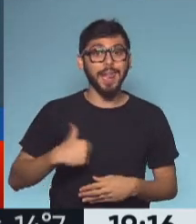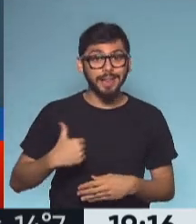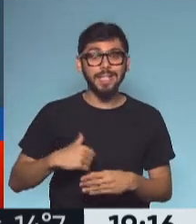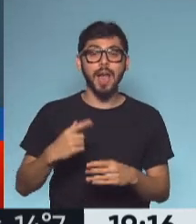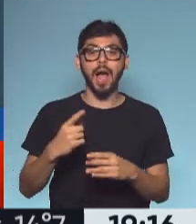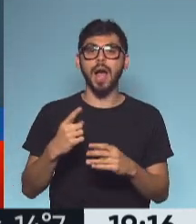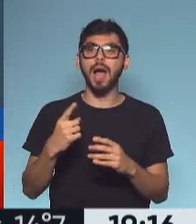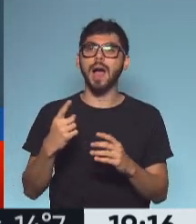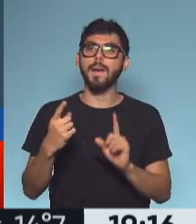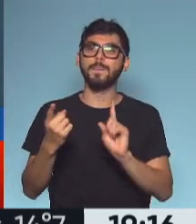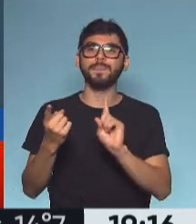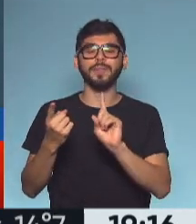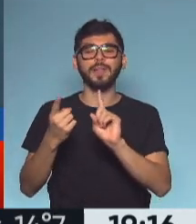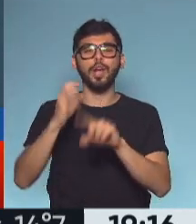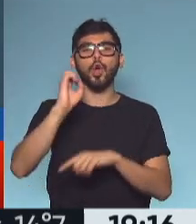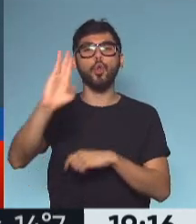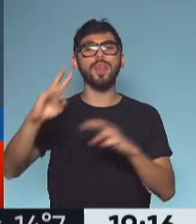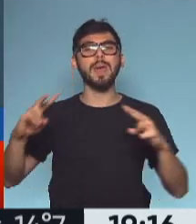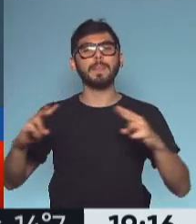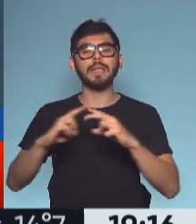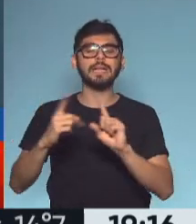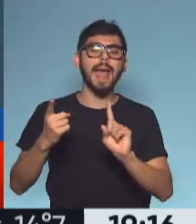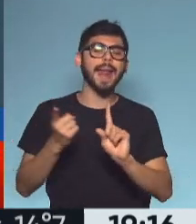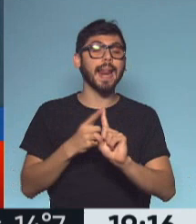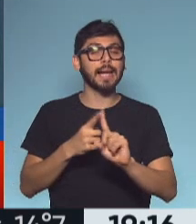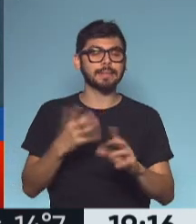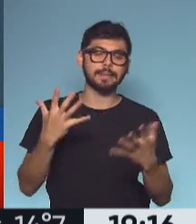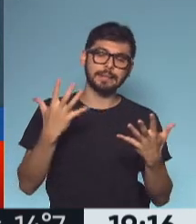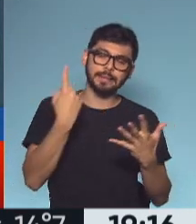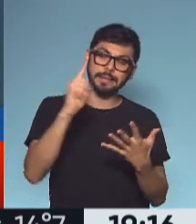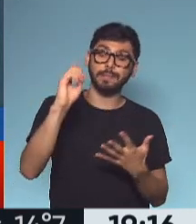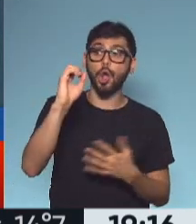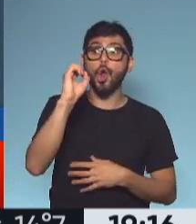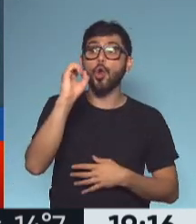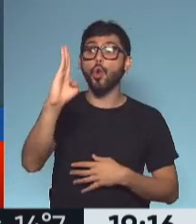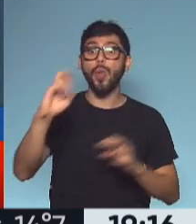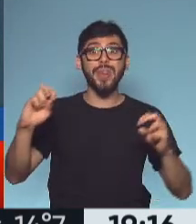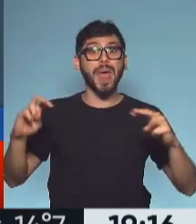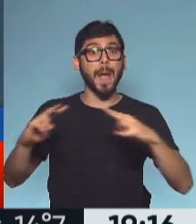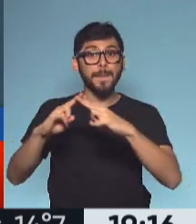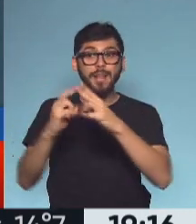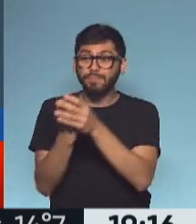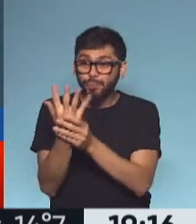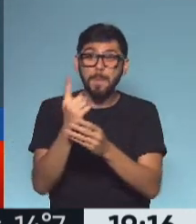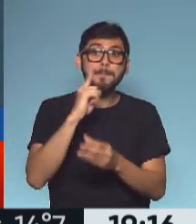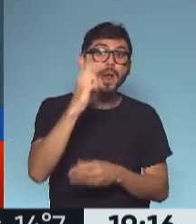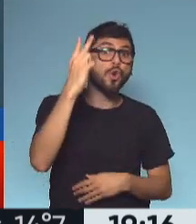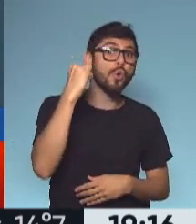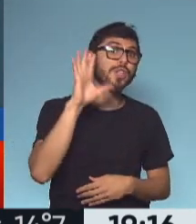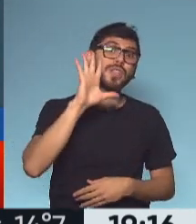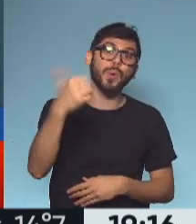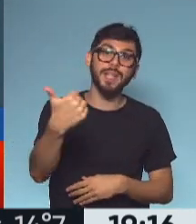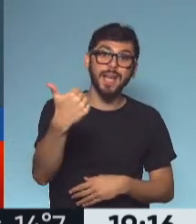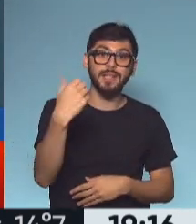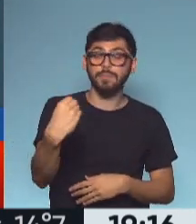muy particular con el Club de París, ¿no? Porque recordemos que justamente el Club de París surge en 1956. Fue un